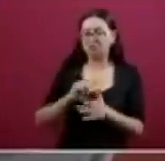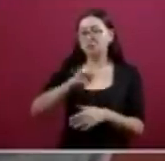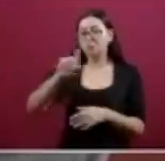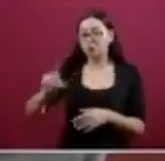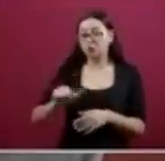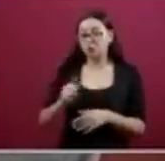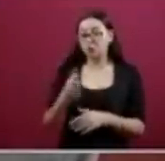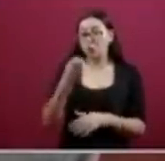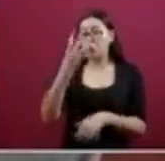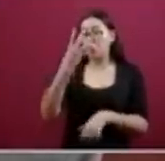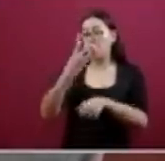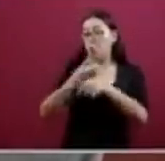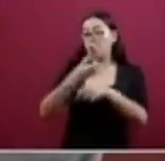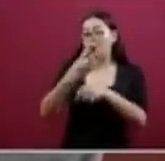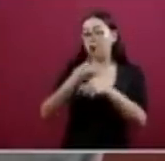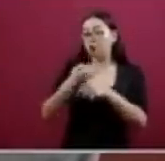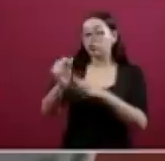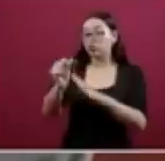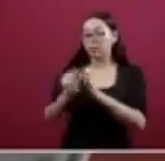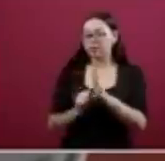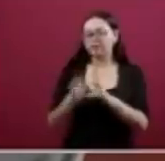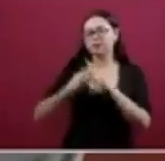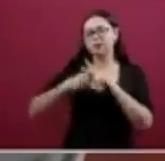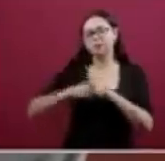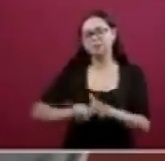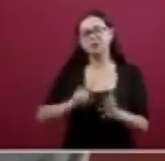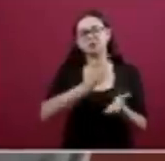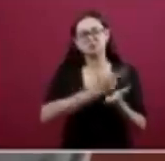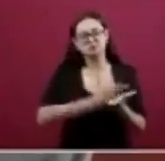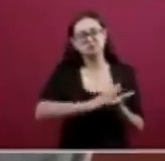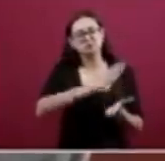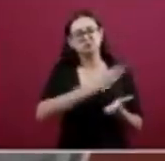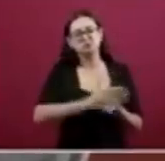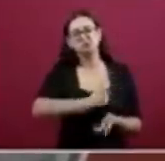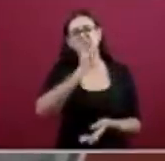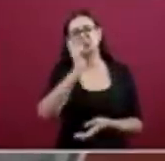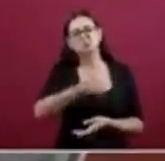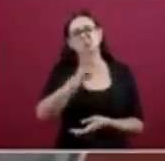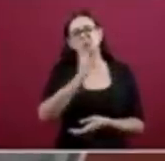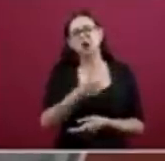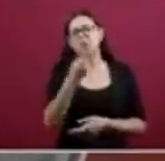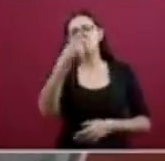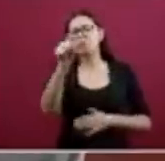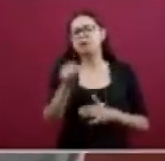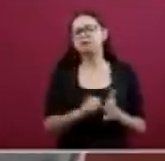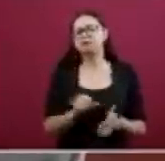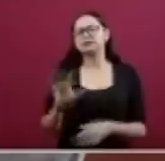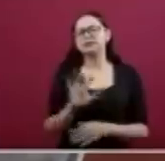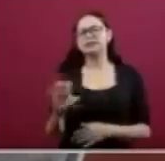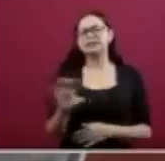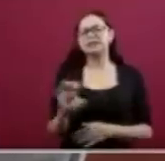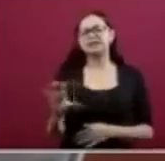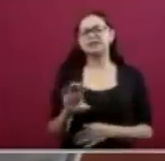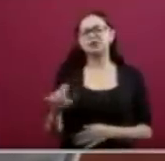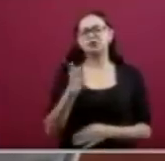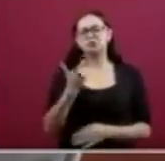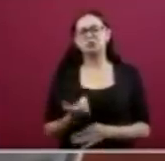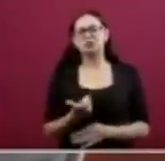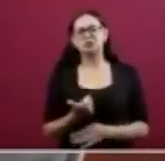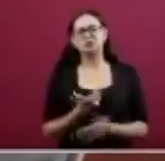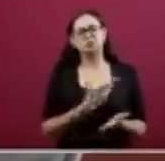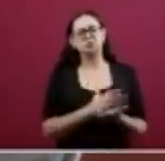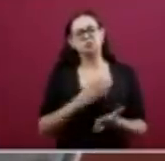mes empiezan a abonar 500 pesos mensuales. Terminan de pagar